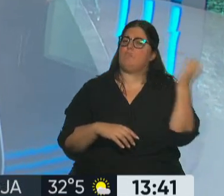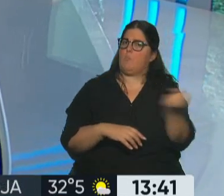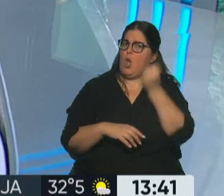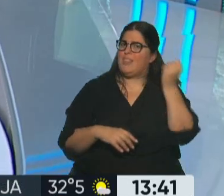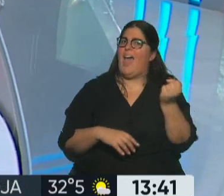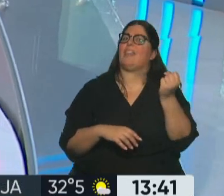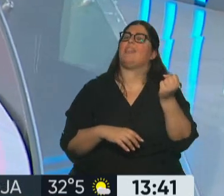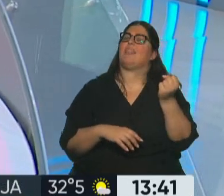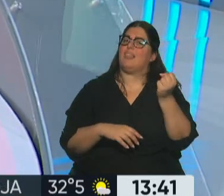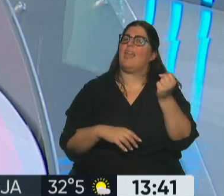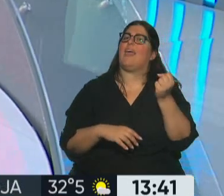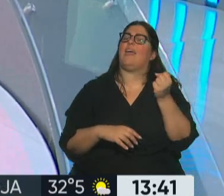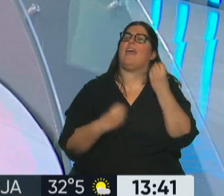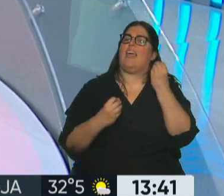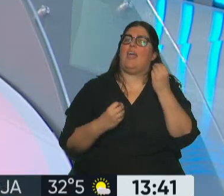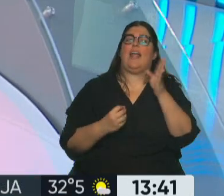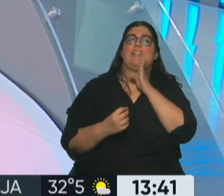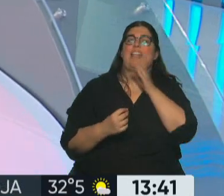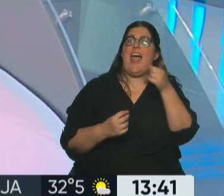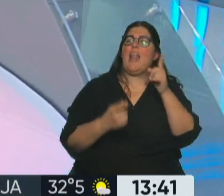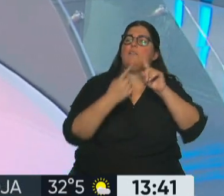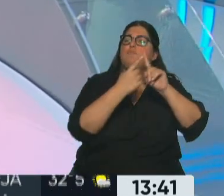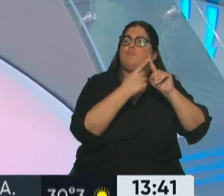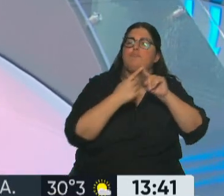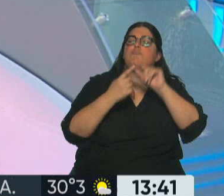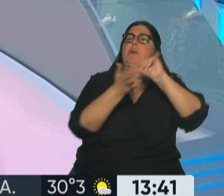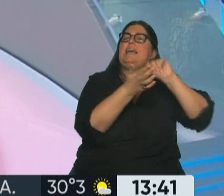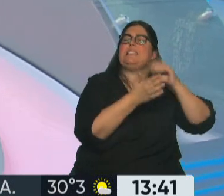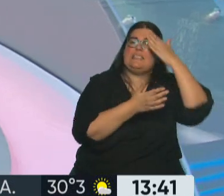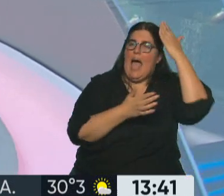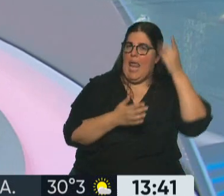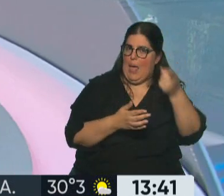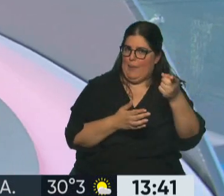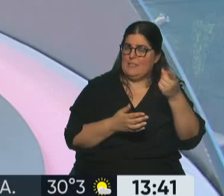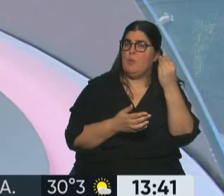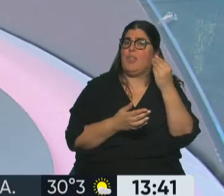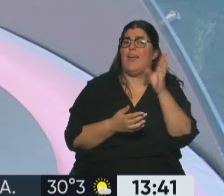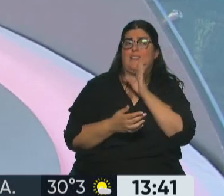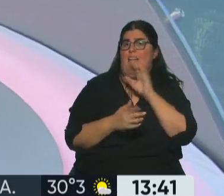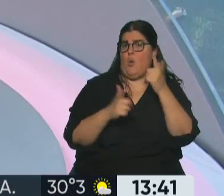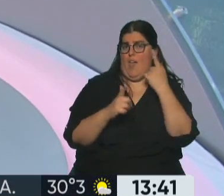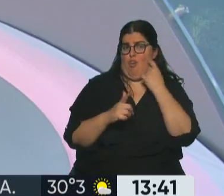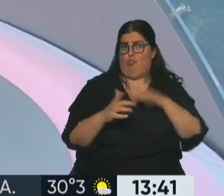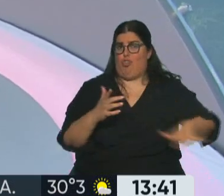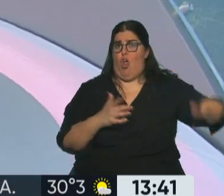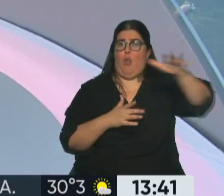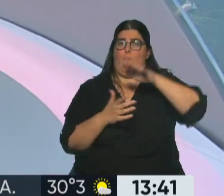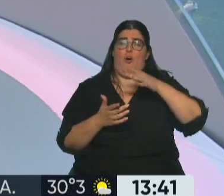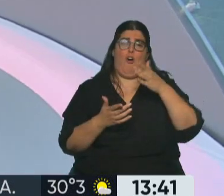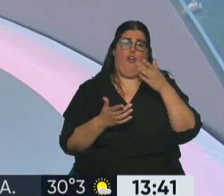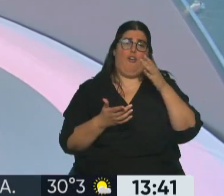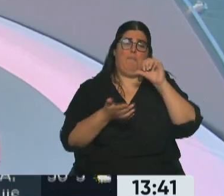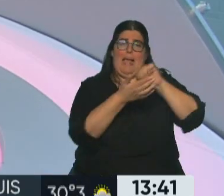relacion con las potencias árabes precisamente porque ya casi no tiene control sobre los sobre los estados